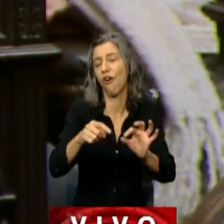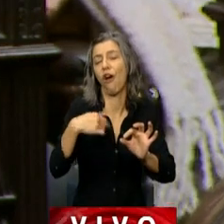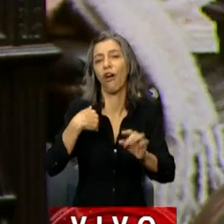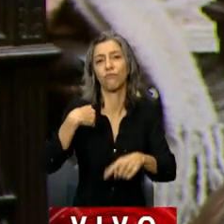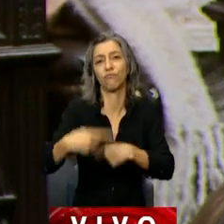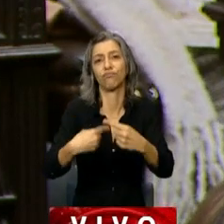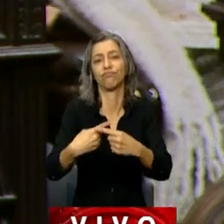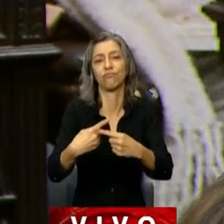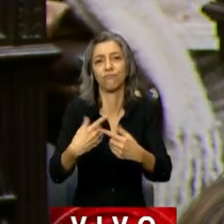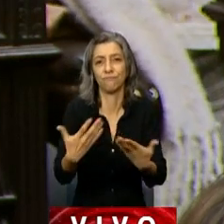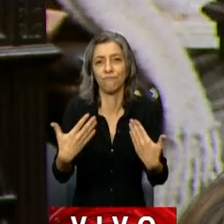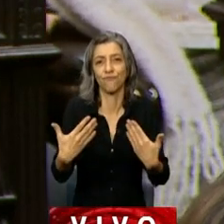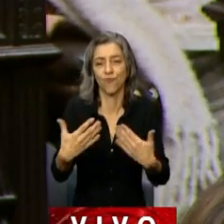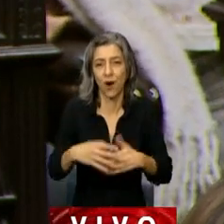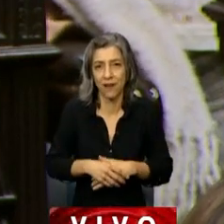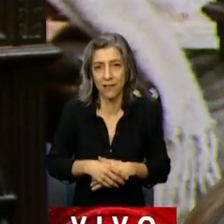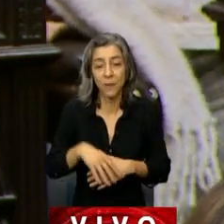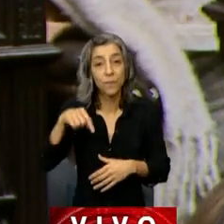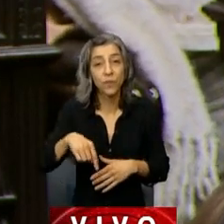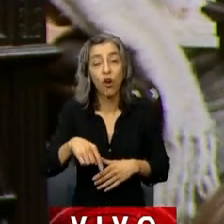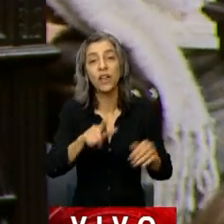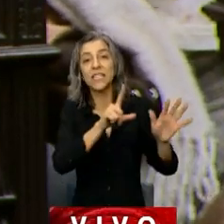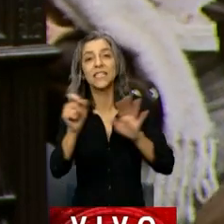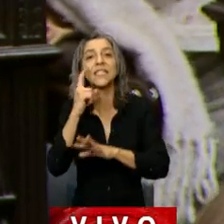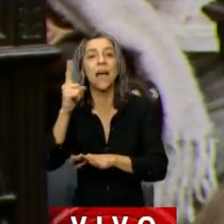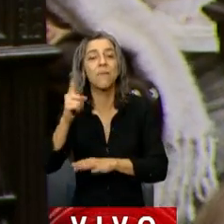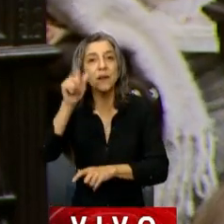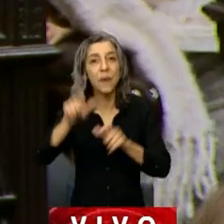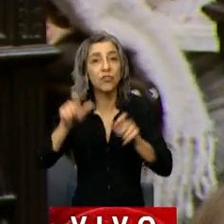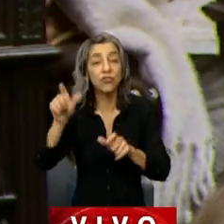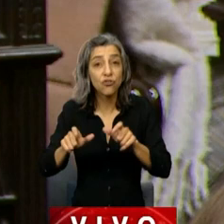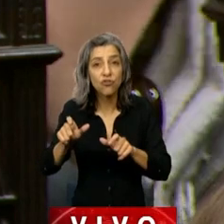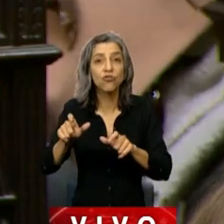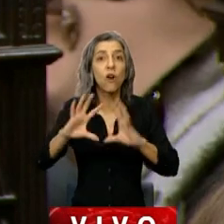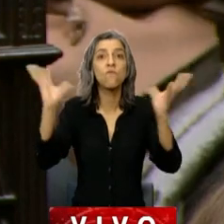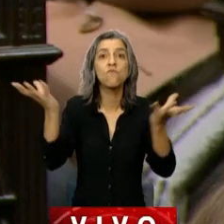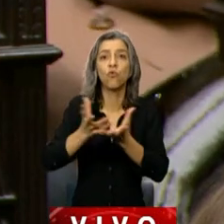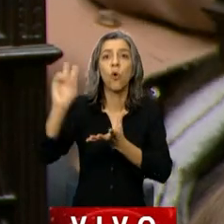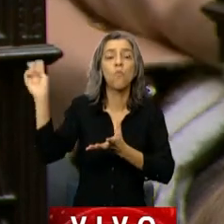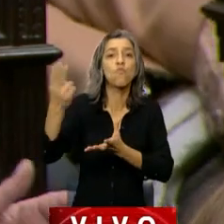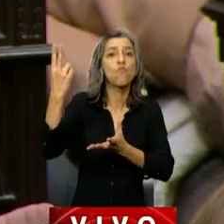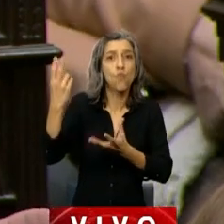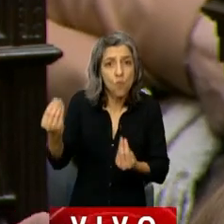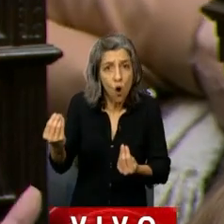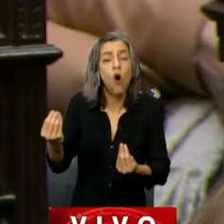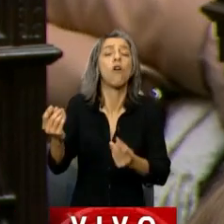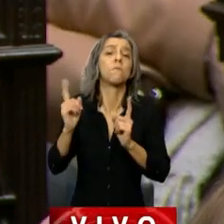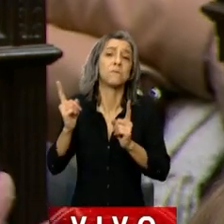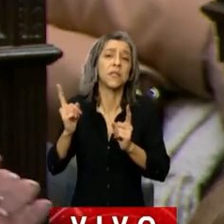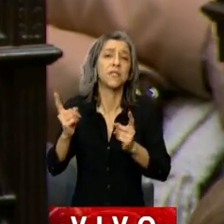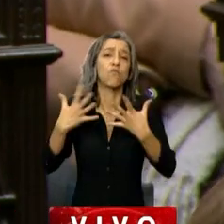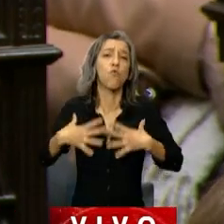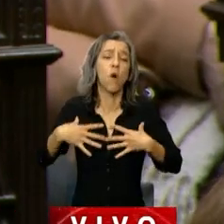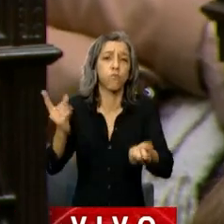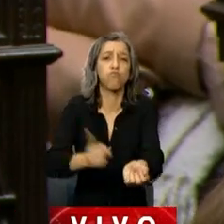Hoy se mueren en el mundo 700.000 personas por resistencia a los